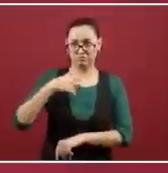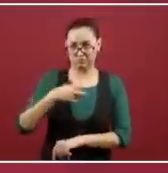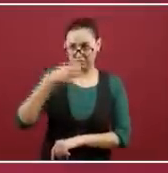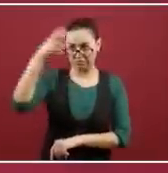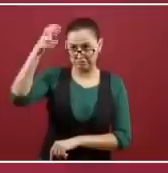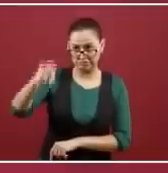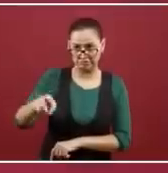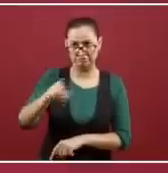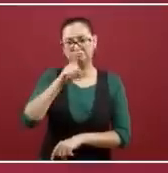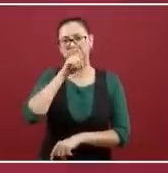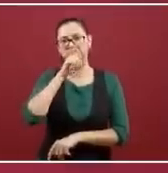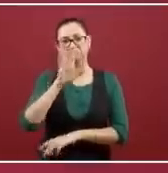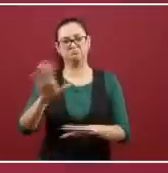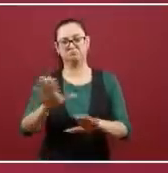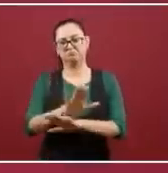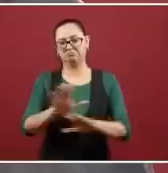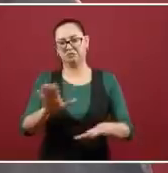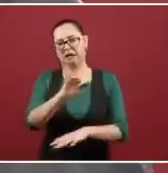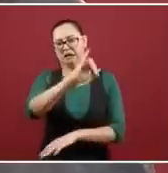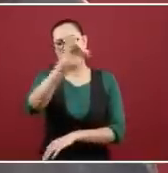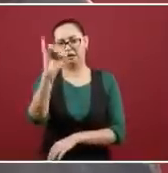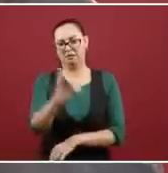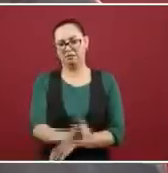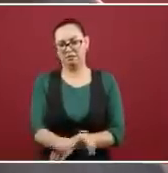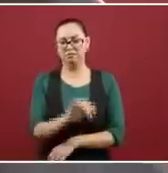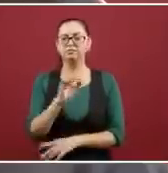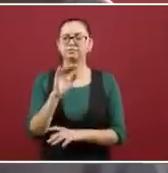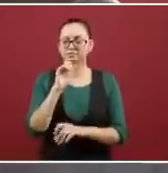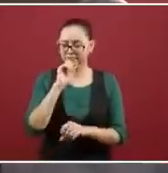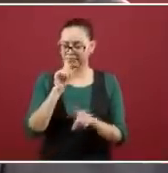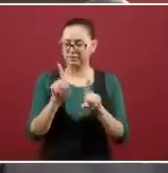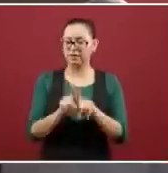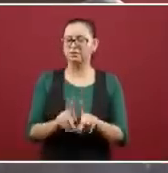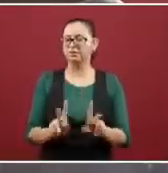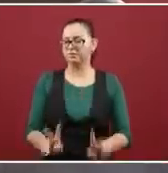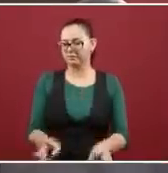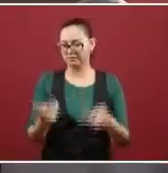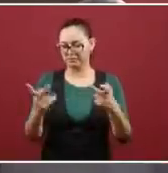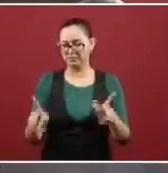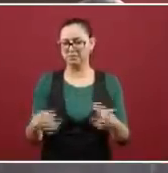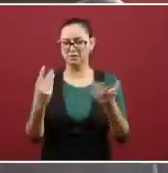que también está en venta, y les van a informar